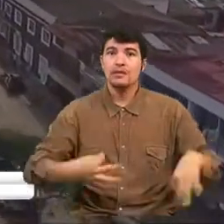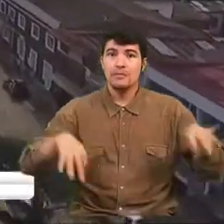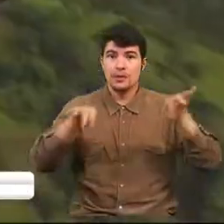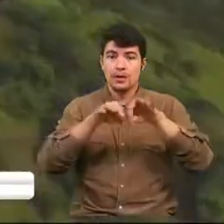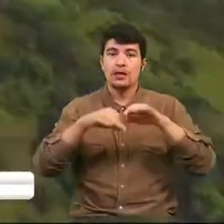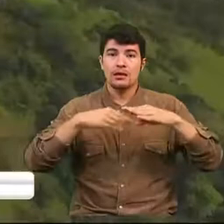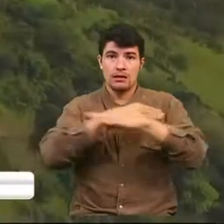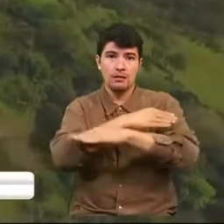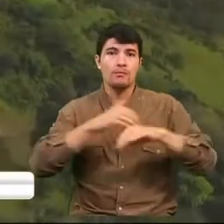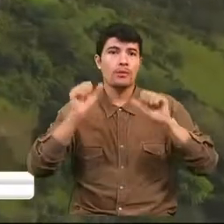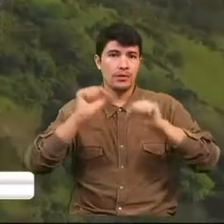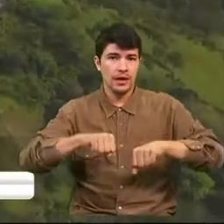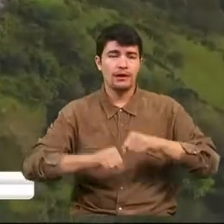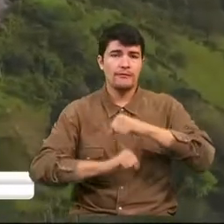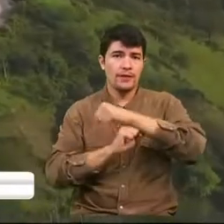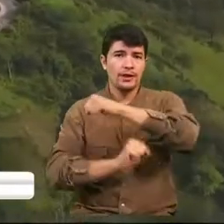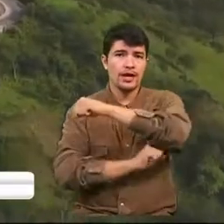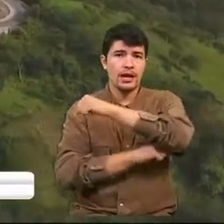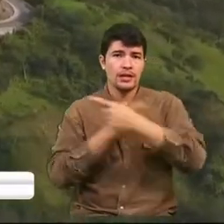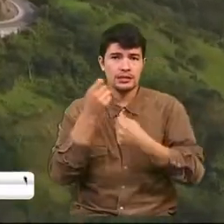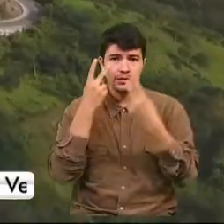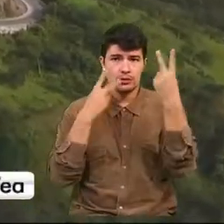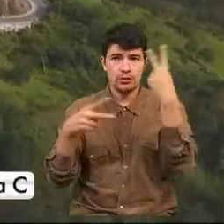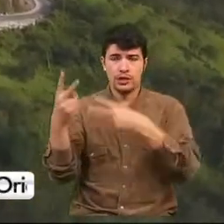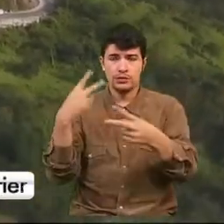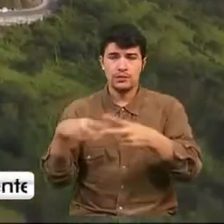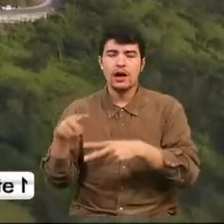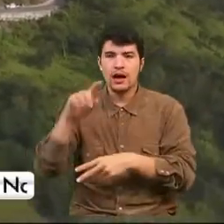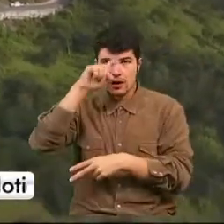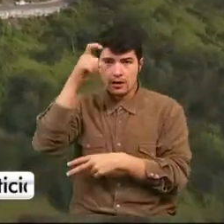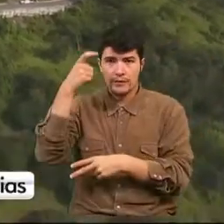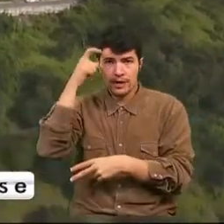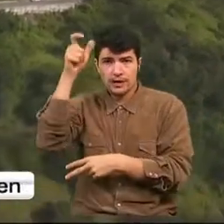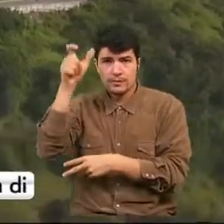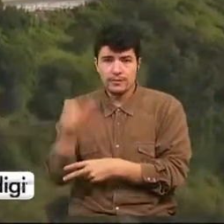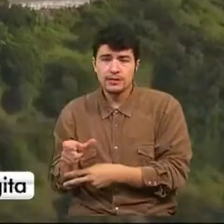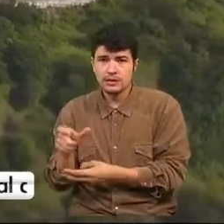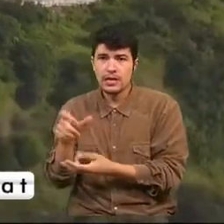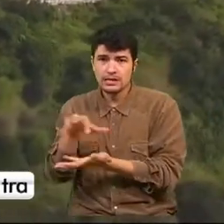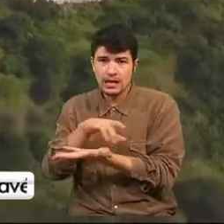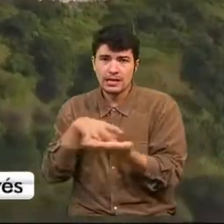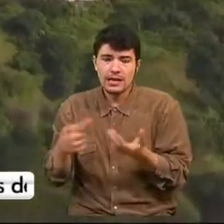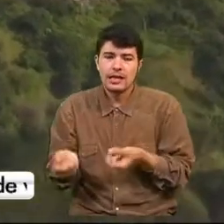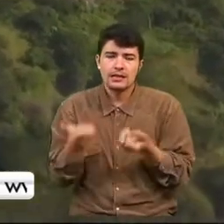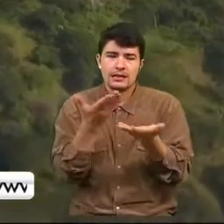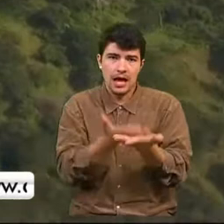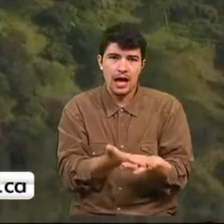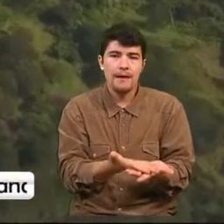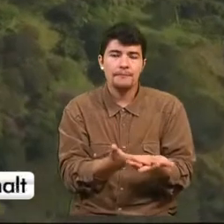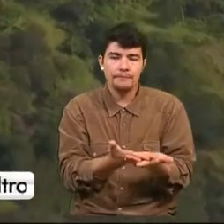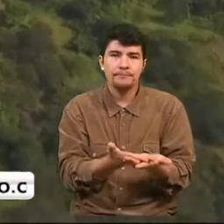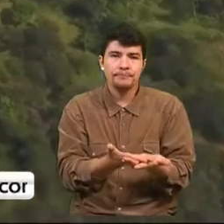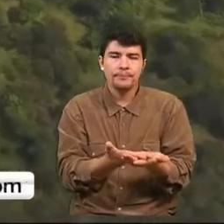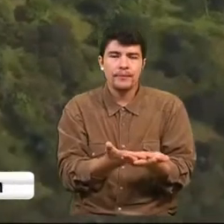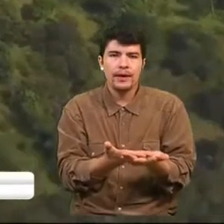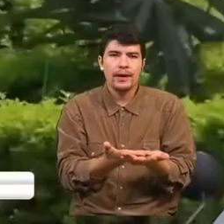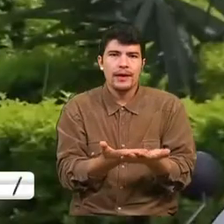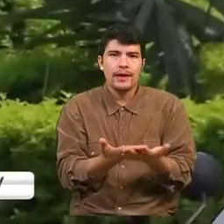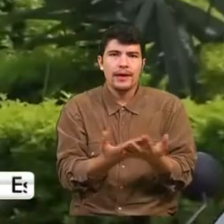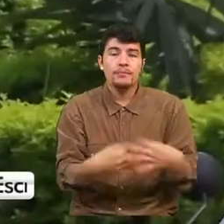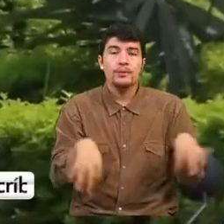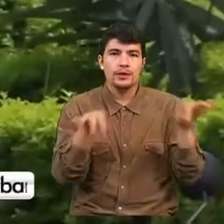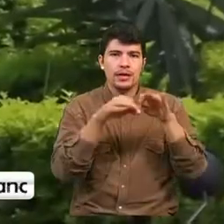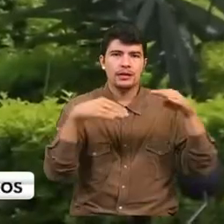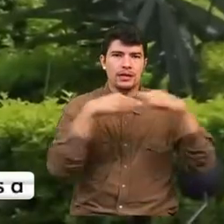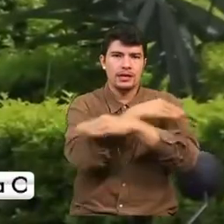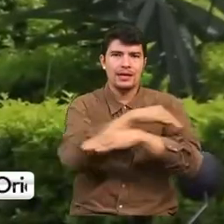el turismo. La Gobernación de Santander entregó dos vías importantes, entre ellas Jesús María y Puente Nacional. Las